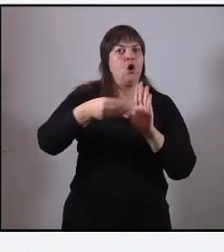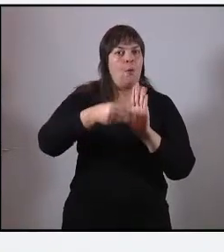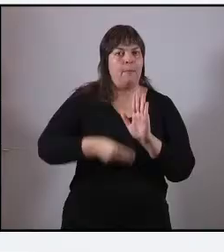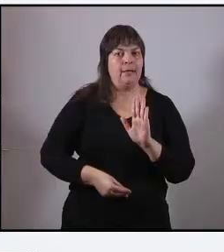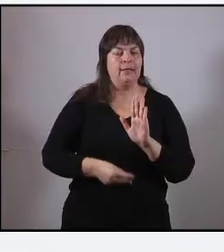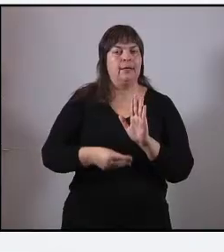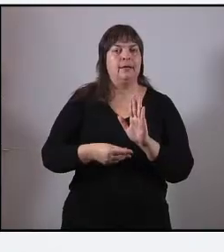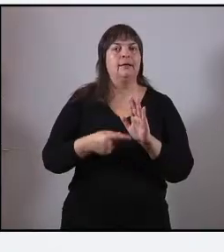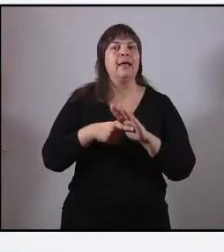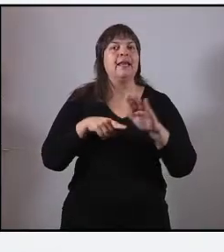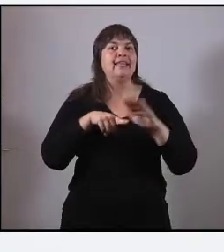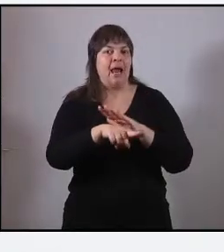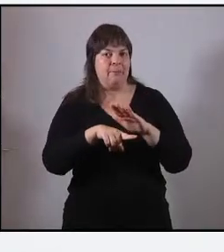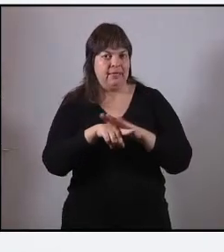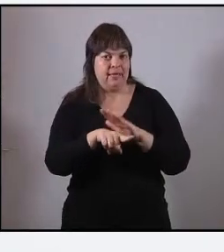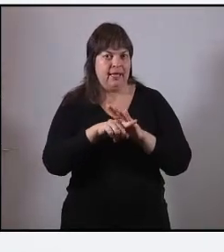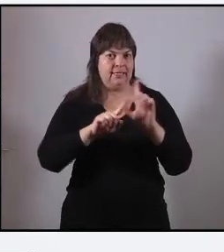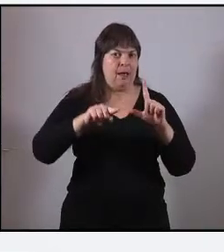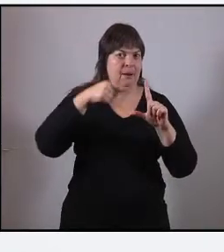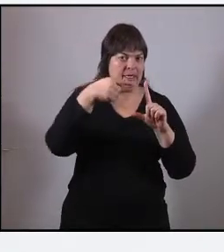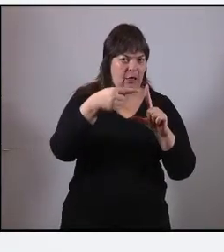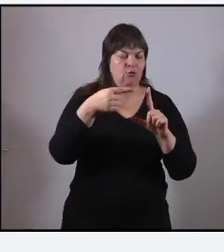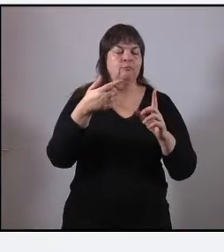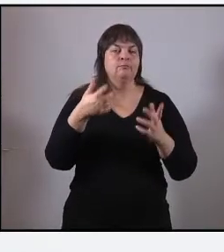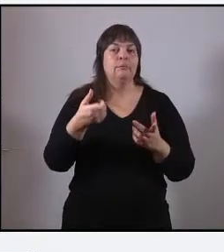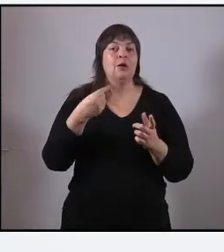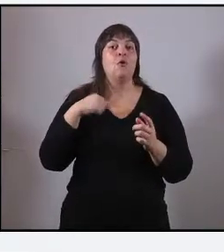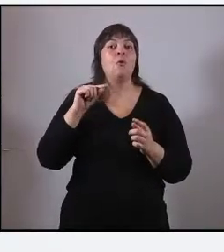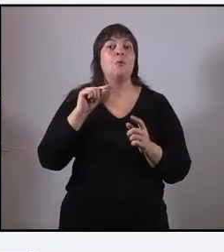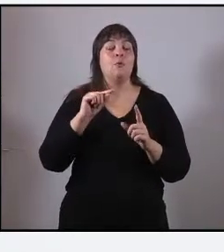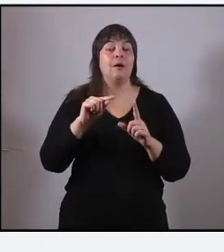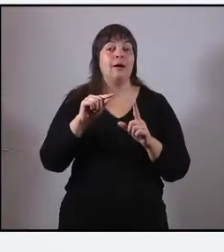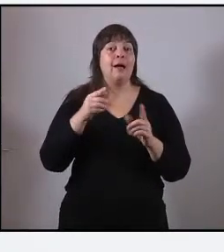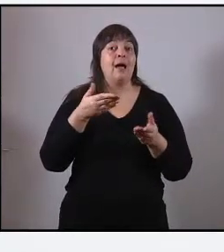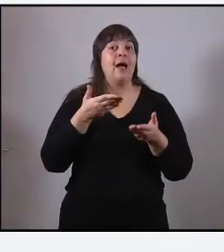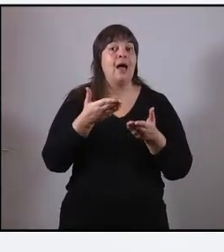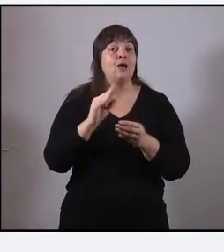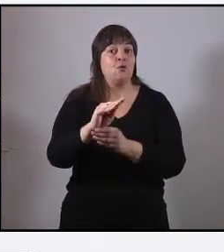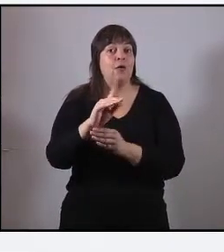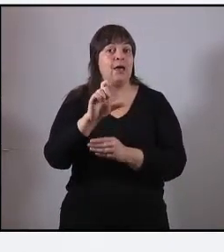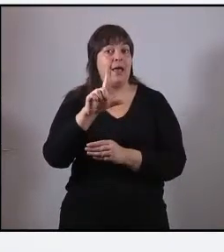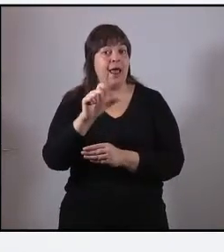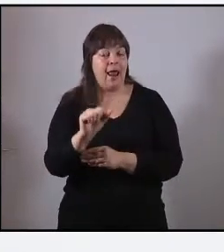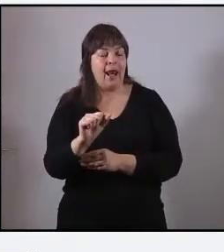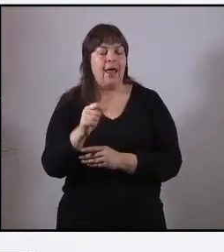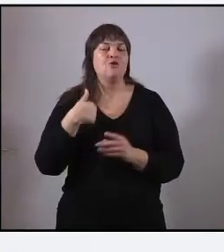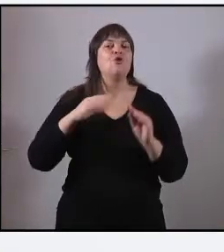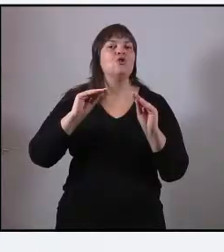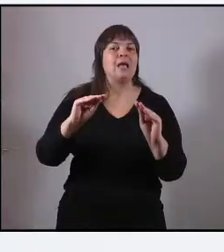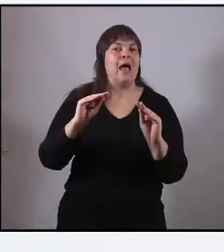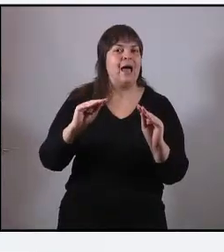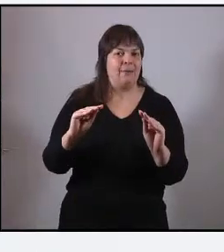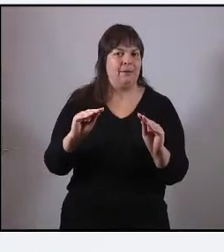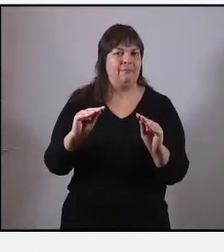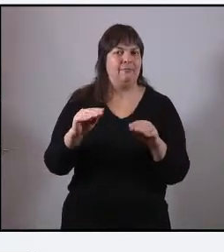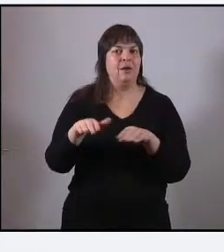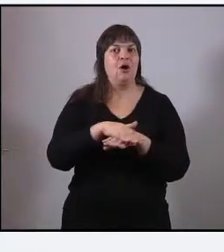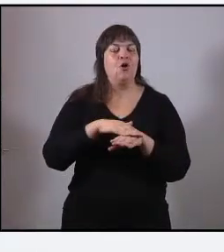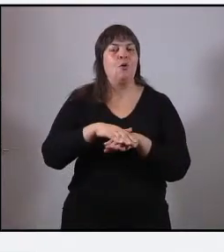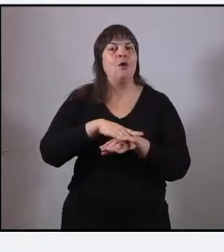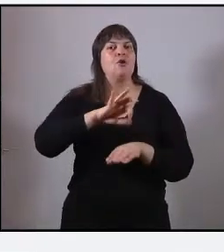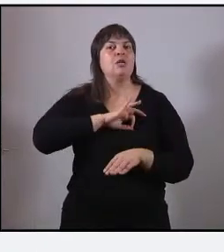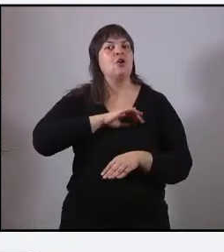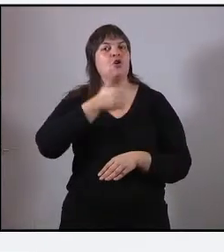de trámites. Y permítanme que en este punto, en el de las ayudas a ELA, haga un llamamiento al Gobierno del señor